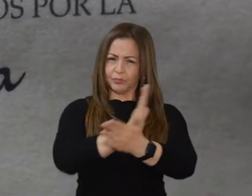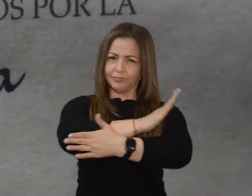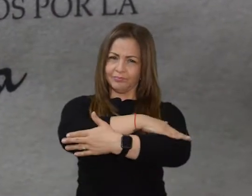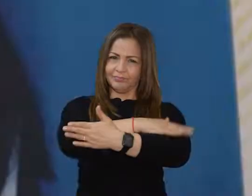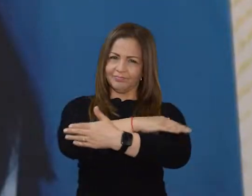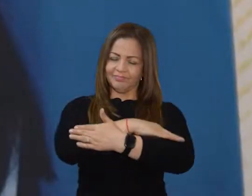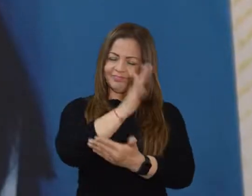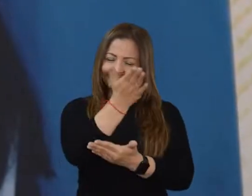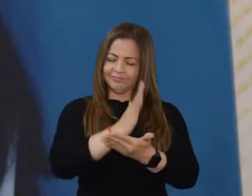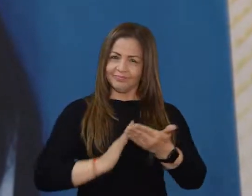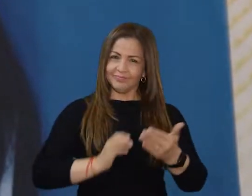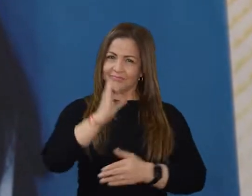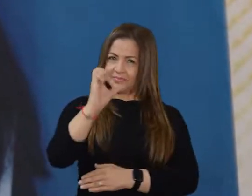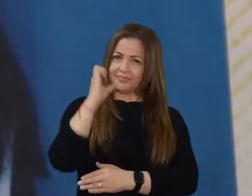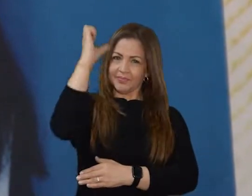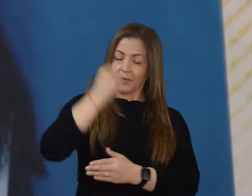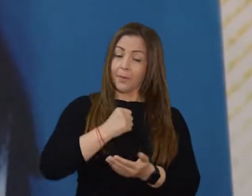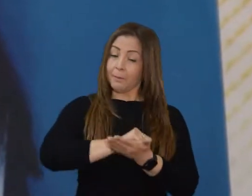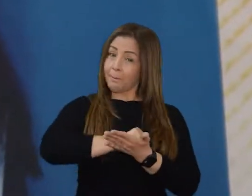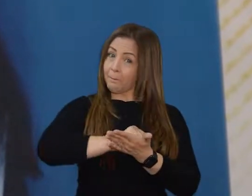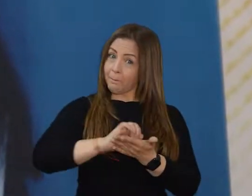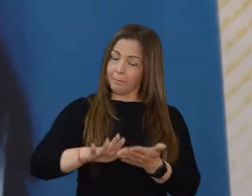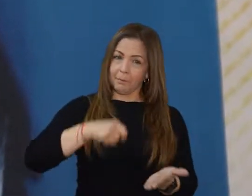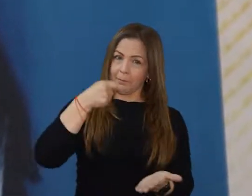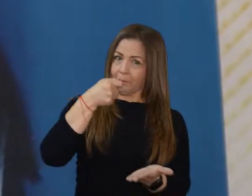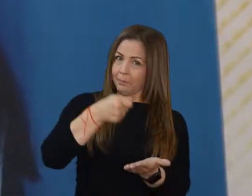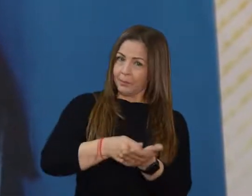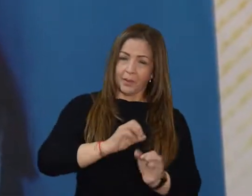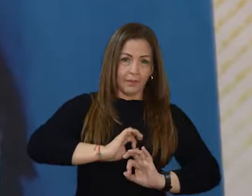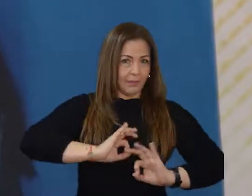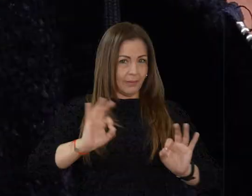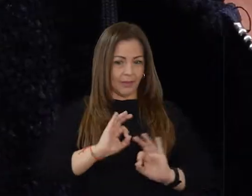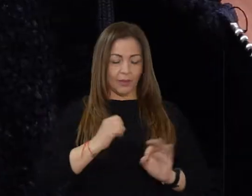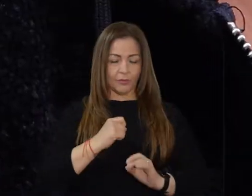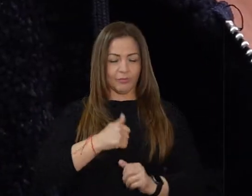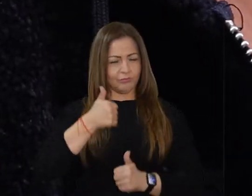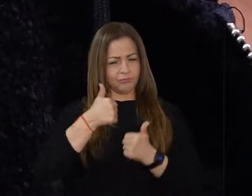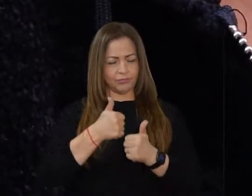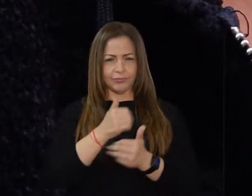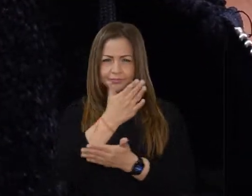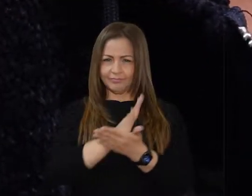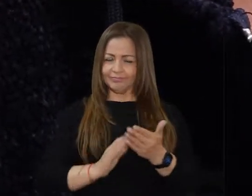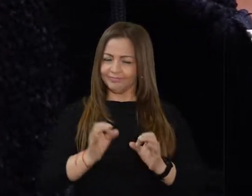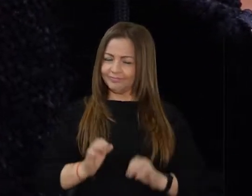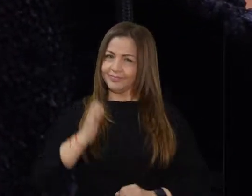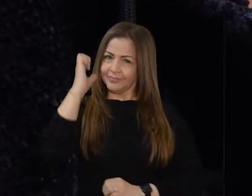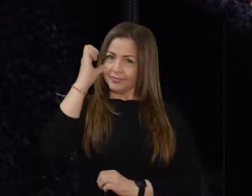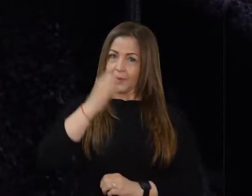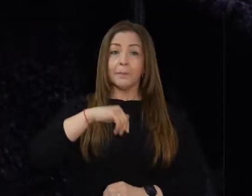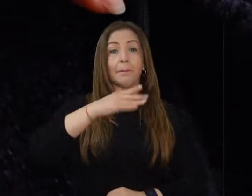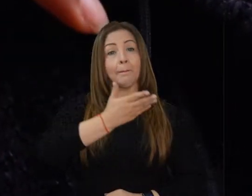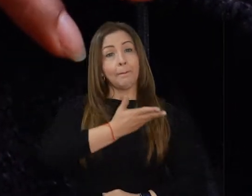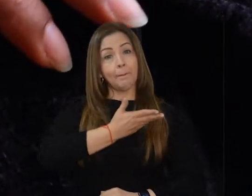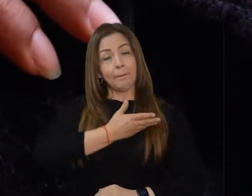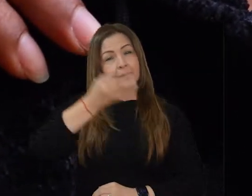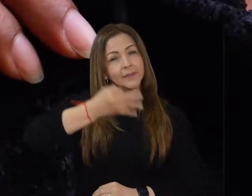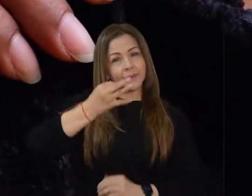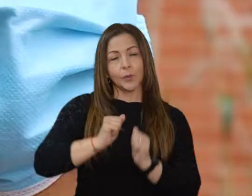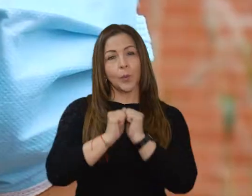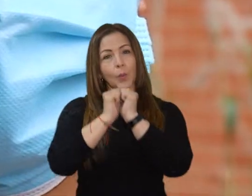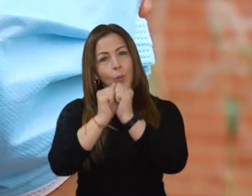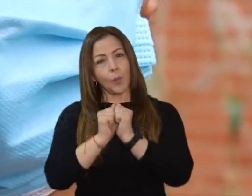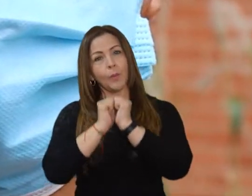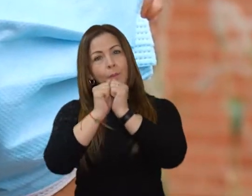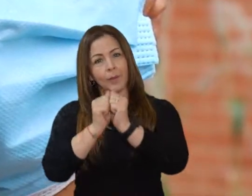muy altas calificaciones, pasé todo el bachillerato becada por alto rendimiento académico. Siempre mi mamá